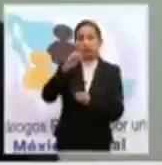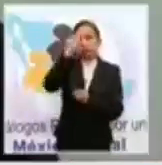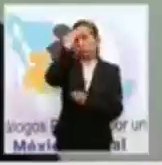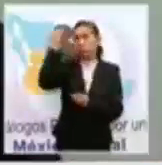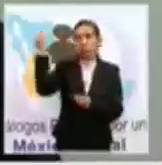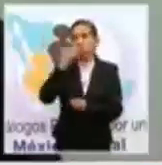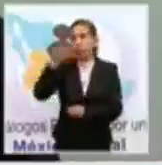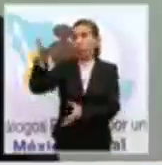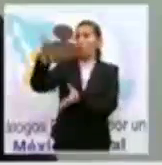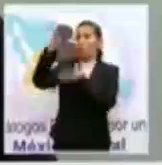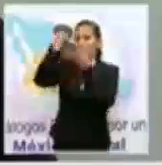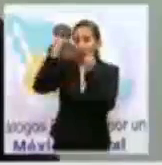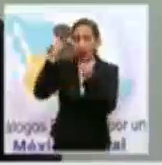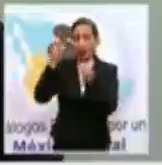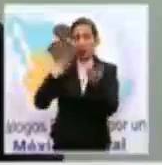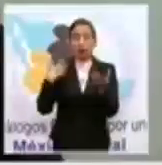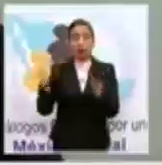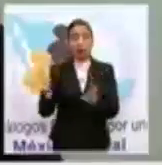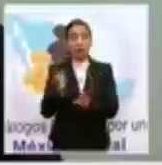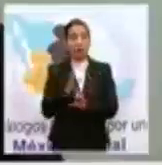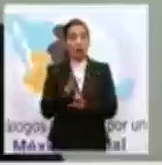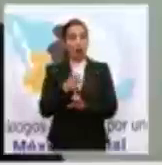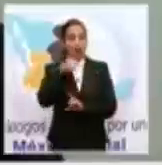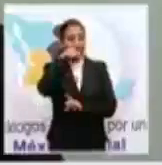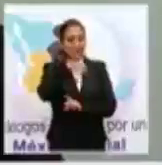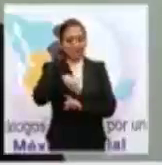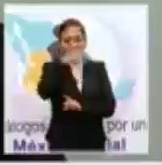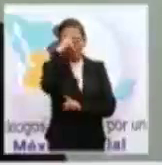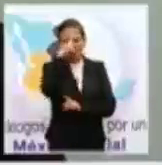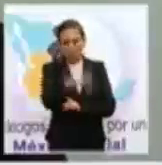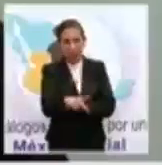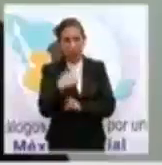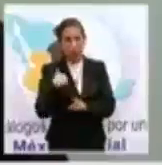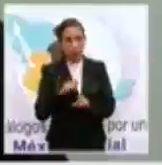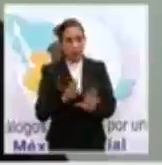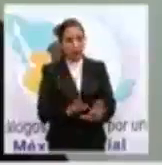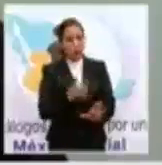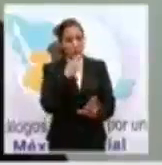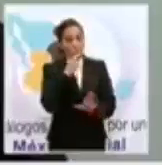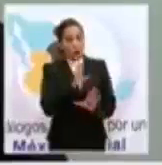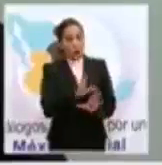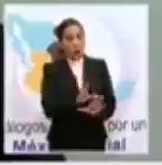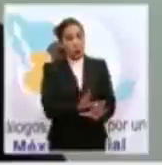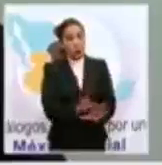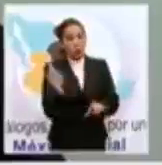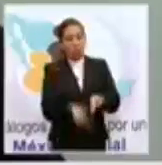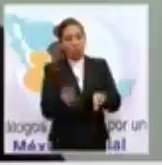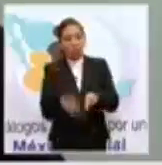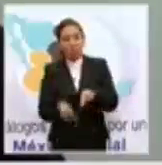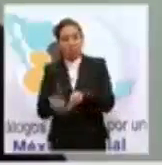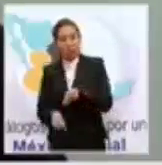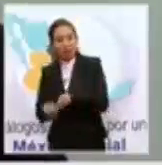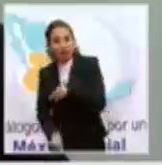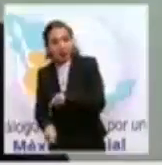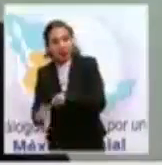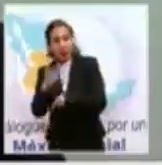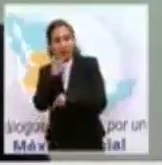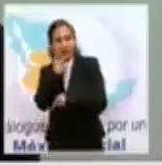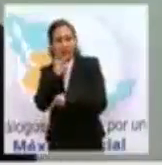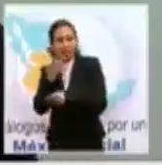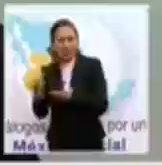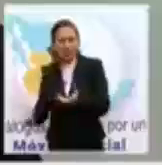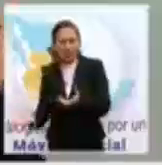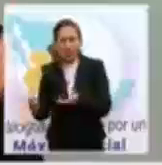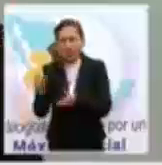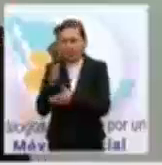¿no? Envueltos en la bandera de la patria, ¿no? Perpetuando y exacerbando la desigualdad del acceso al inglés, es coto